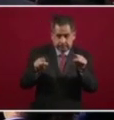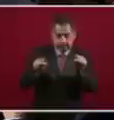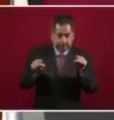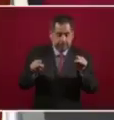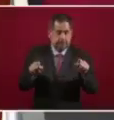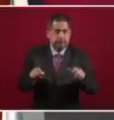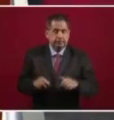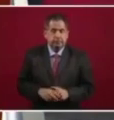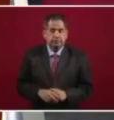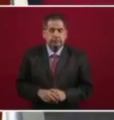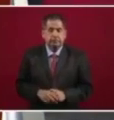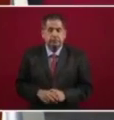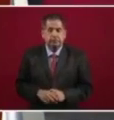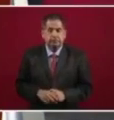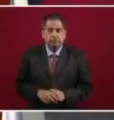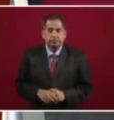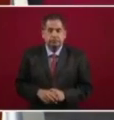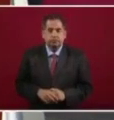por acá,